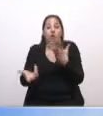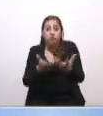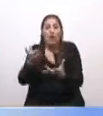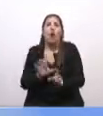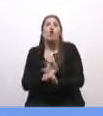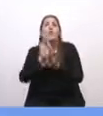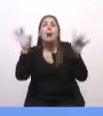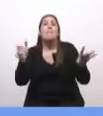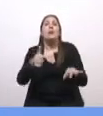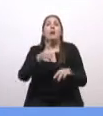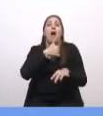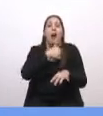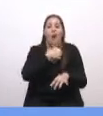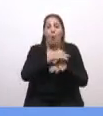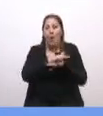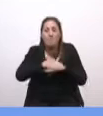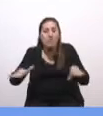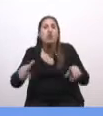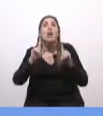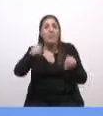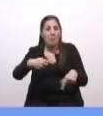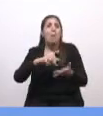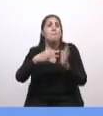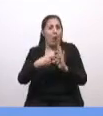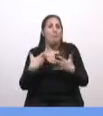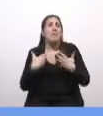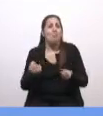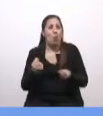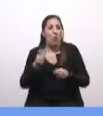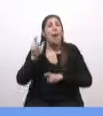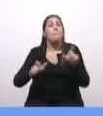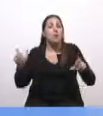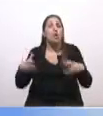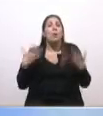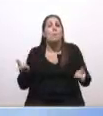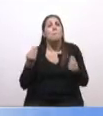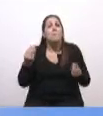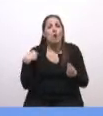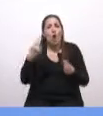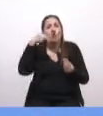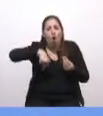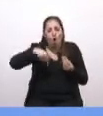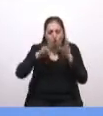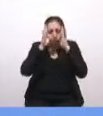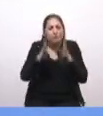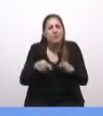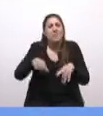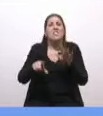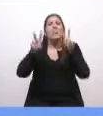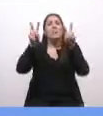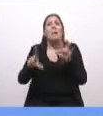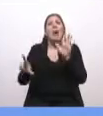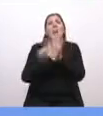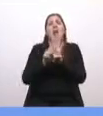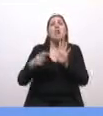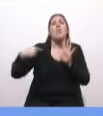el agua y eso también afecta a la salud de nuestra población entonces porque nos estamos ocupando hoy de la ley de neumáticos fuera de